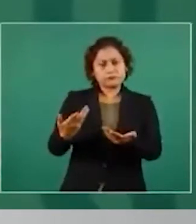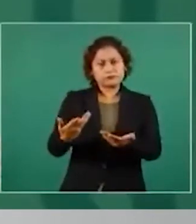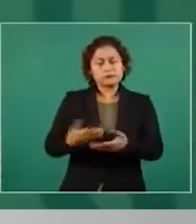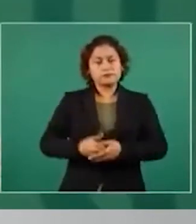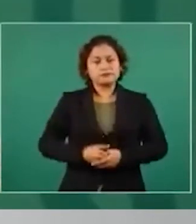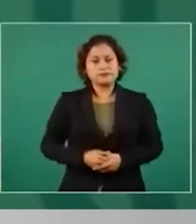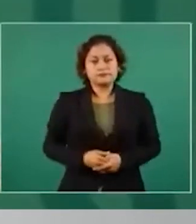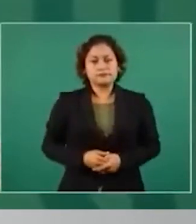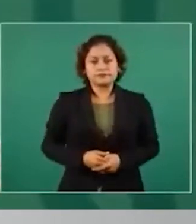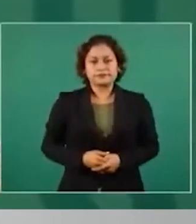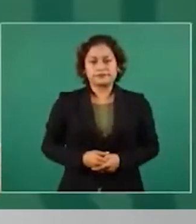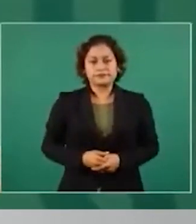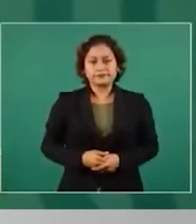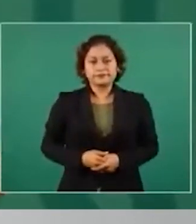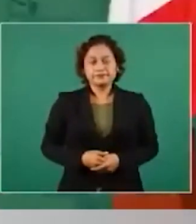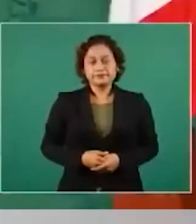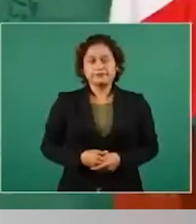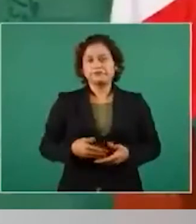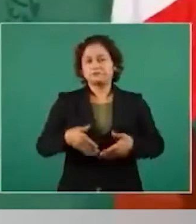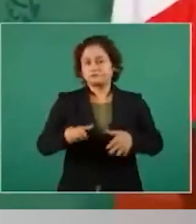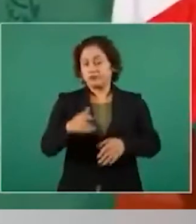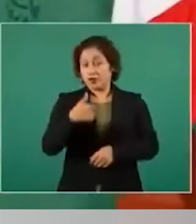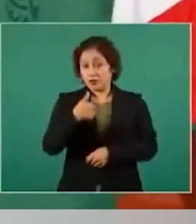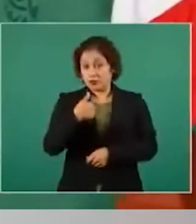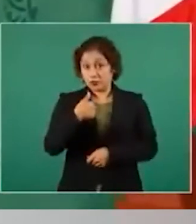y lo comento